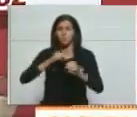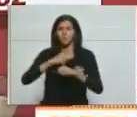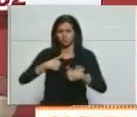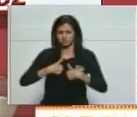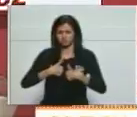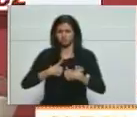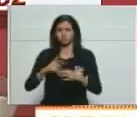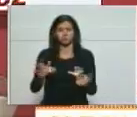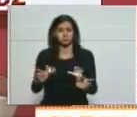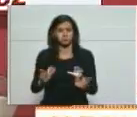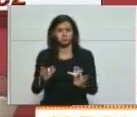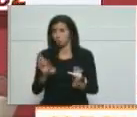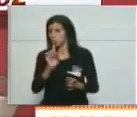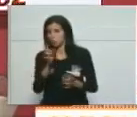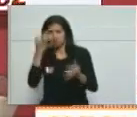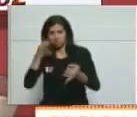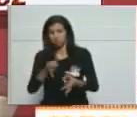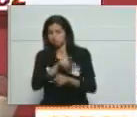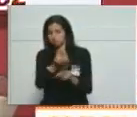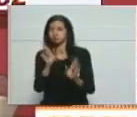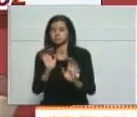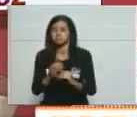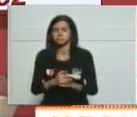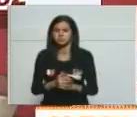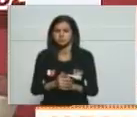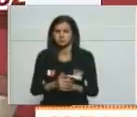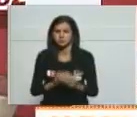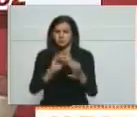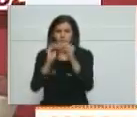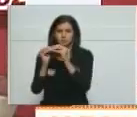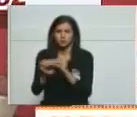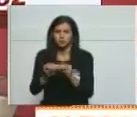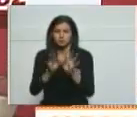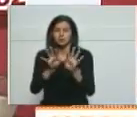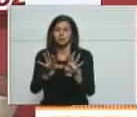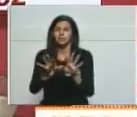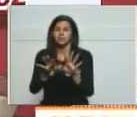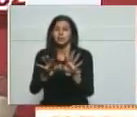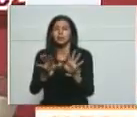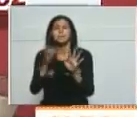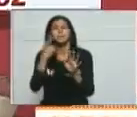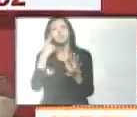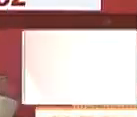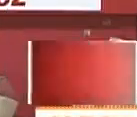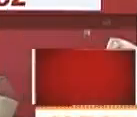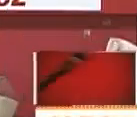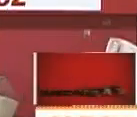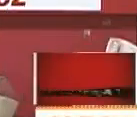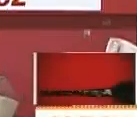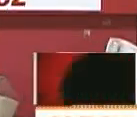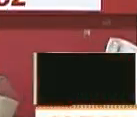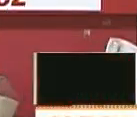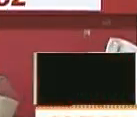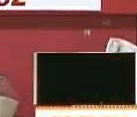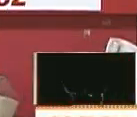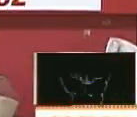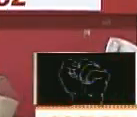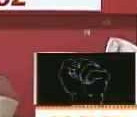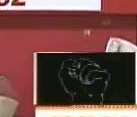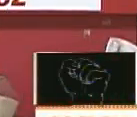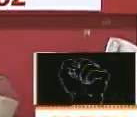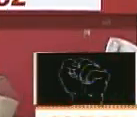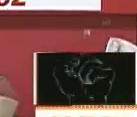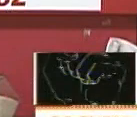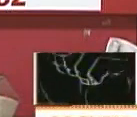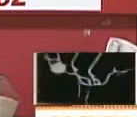Es necesaria, dice esta persona, la reconstrucción de la escena en el distribuidor Altamira y el lugar donde cayó Pernalete,